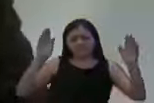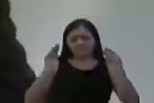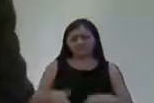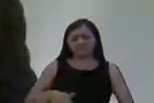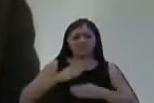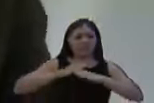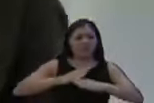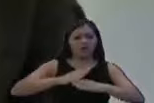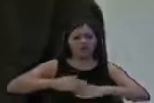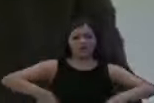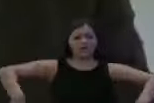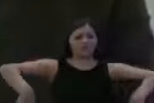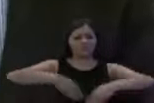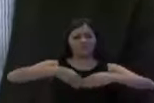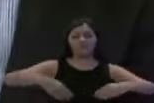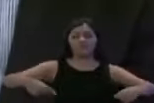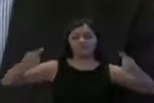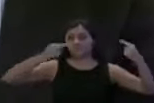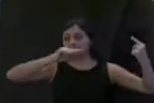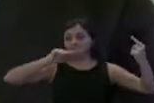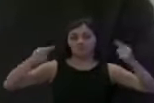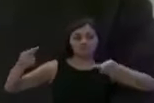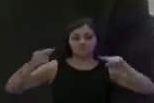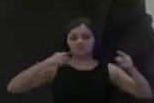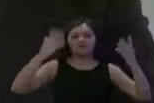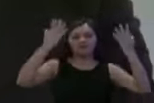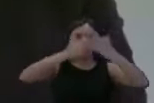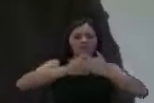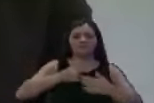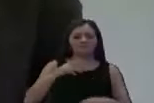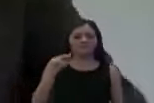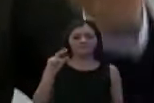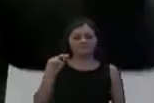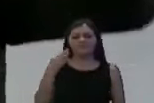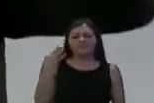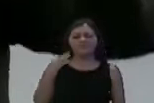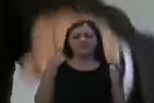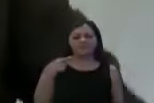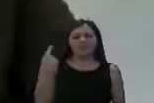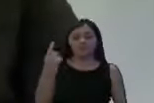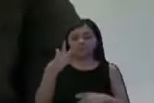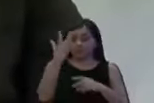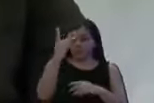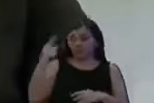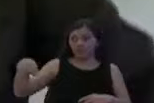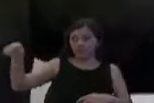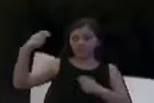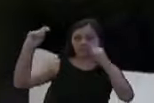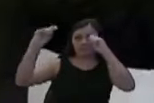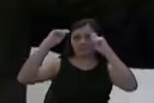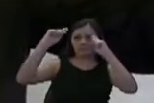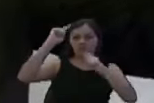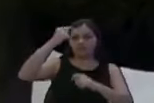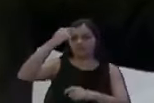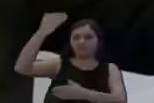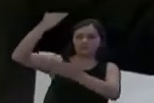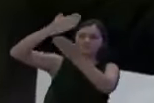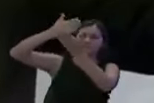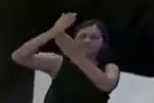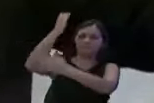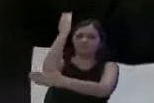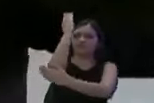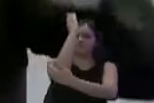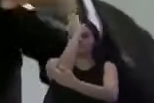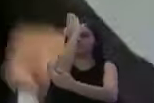si se dan cuenta las contradicciones que nadie se engañe es Sencillamente porque ya no dominan al gobierno porque a los banqueros los grandes